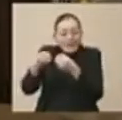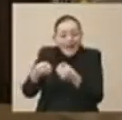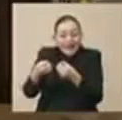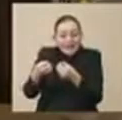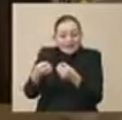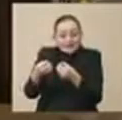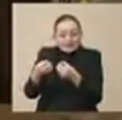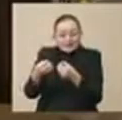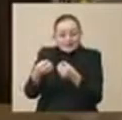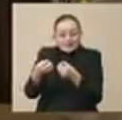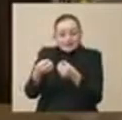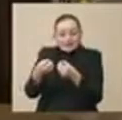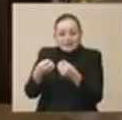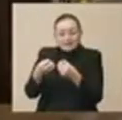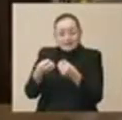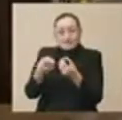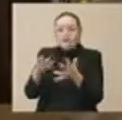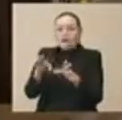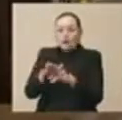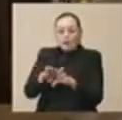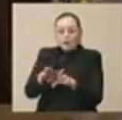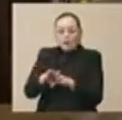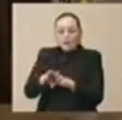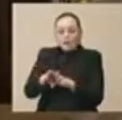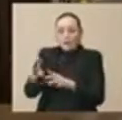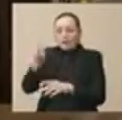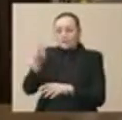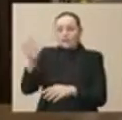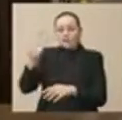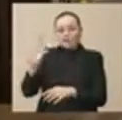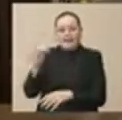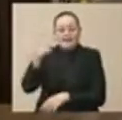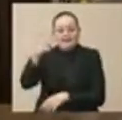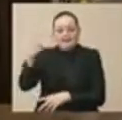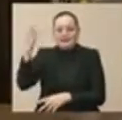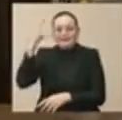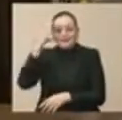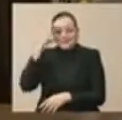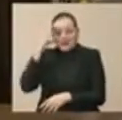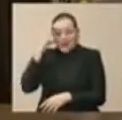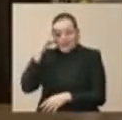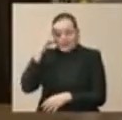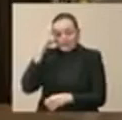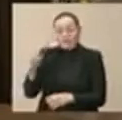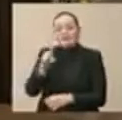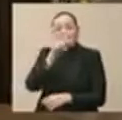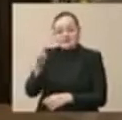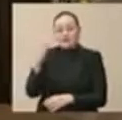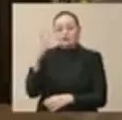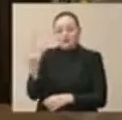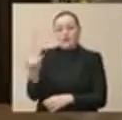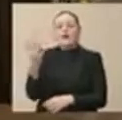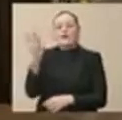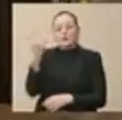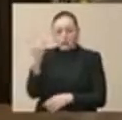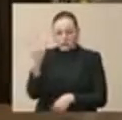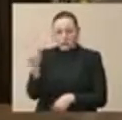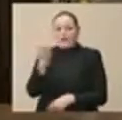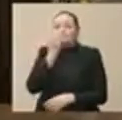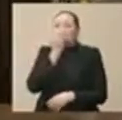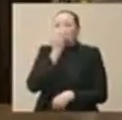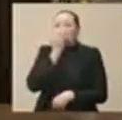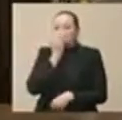ya ocupadas al día de hoy sólo tenemos en disposición 246 camas y